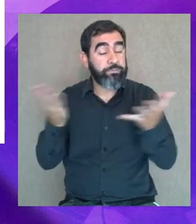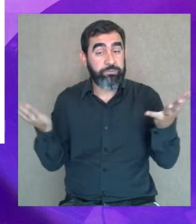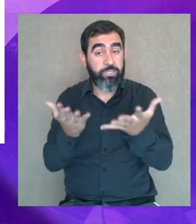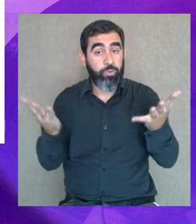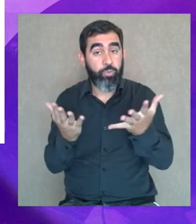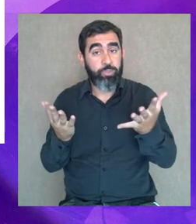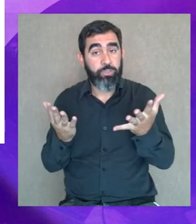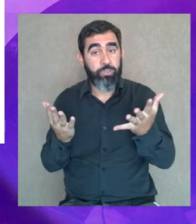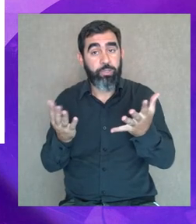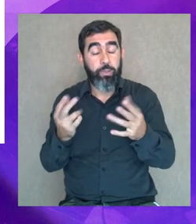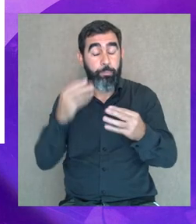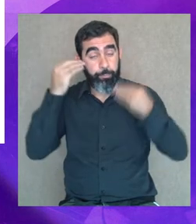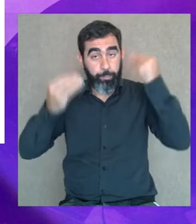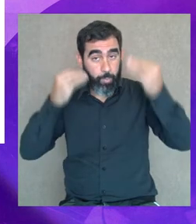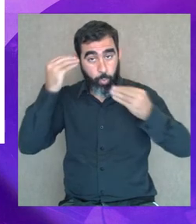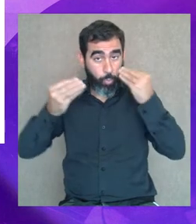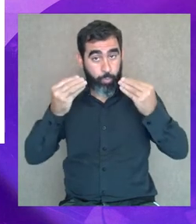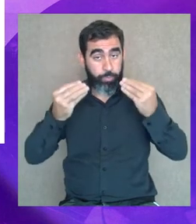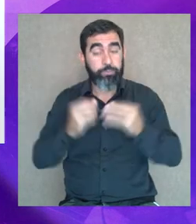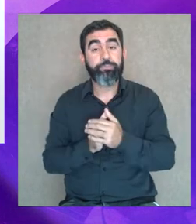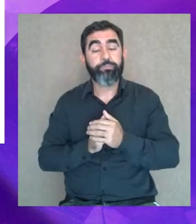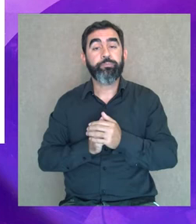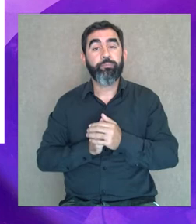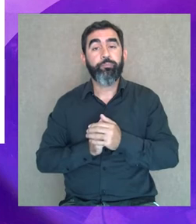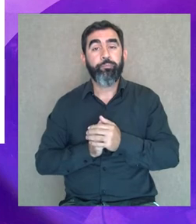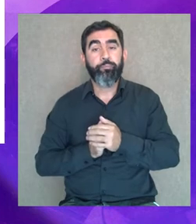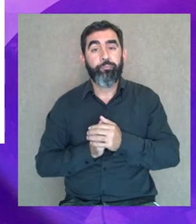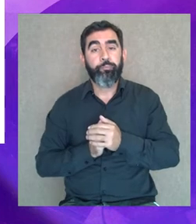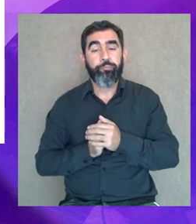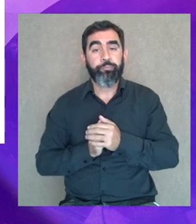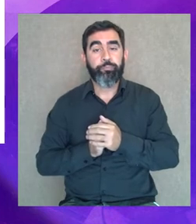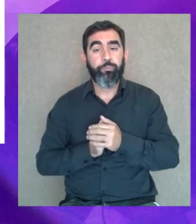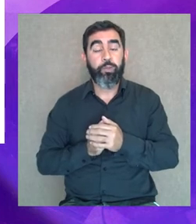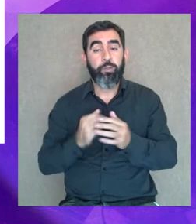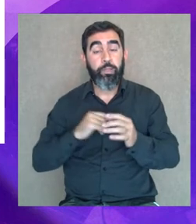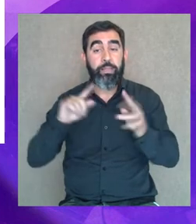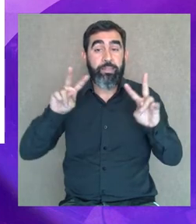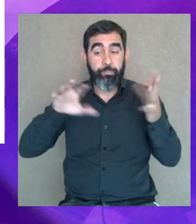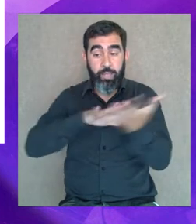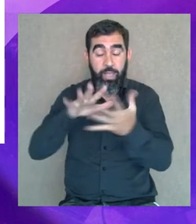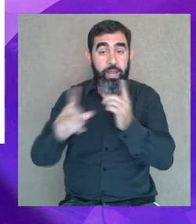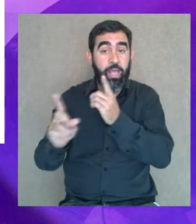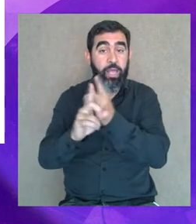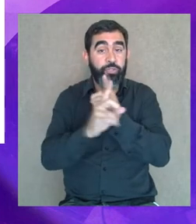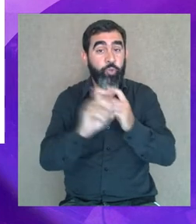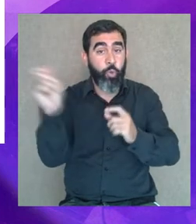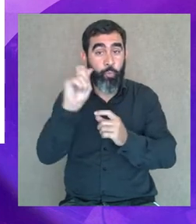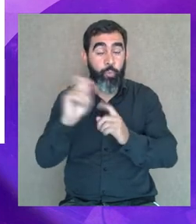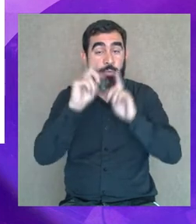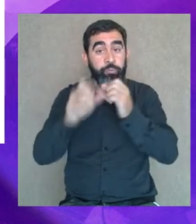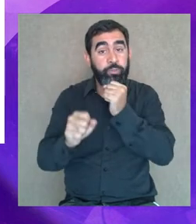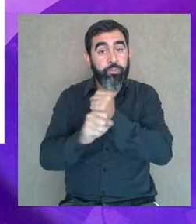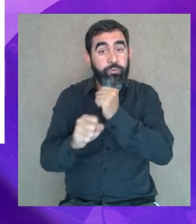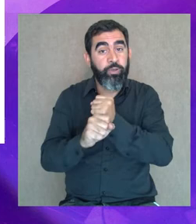está ocupando y preocupando y preocupando y ocupando el revés juanes del área de atención al público y también